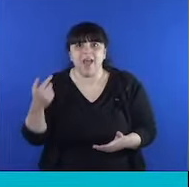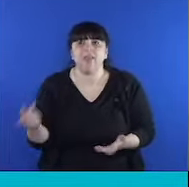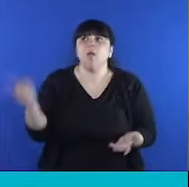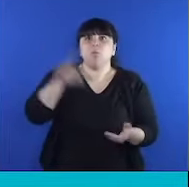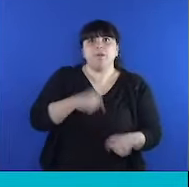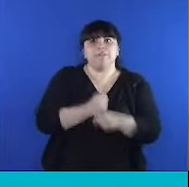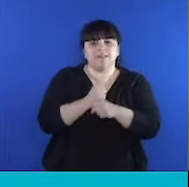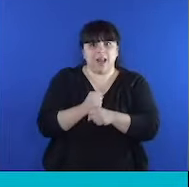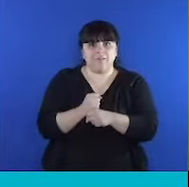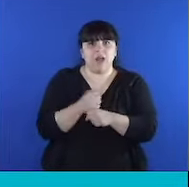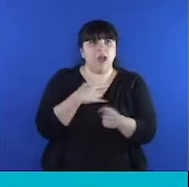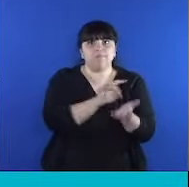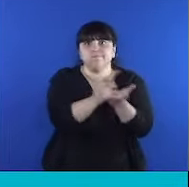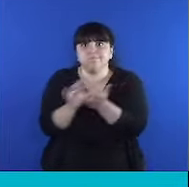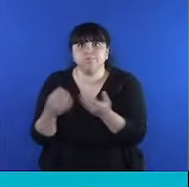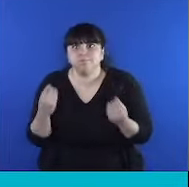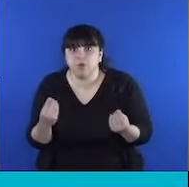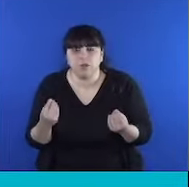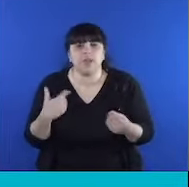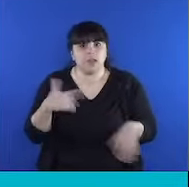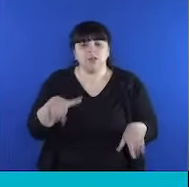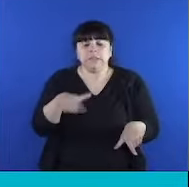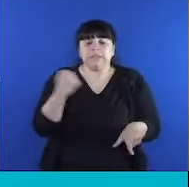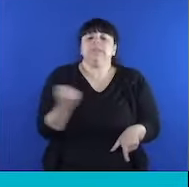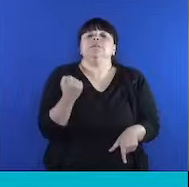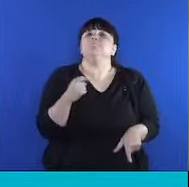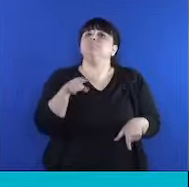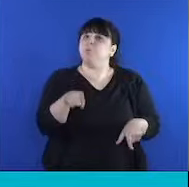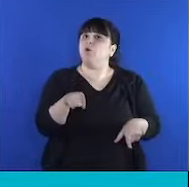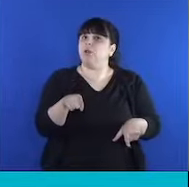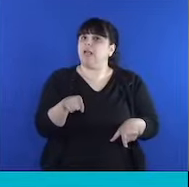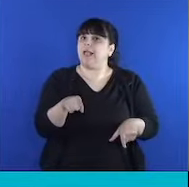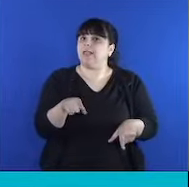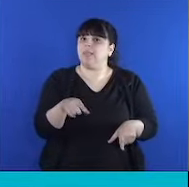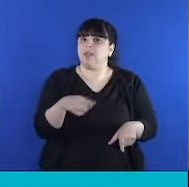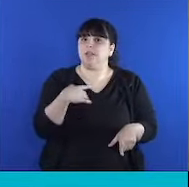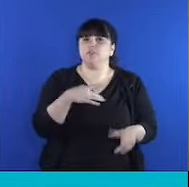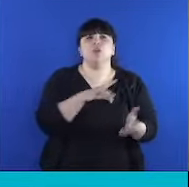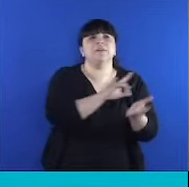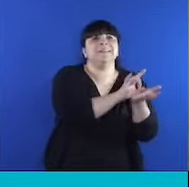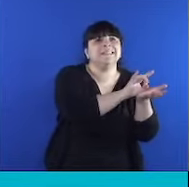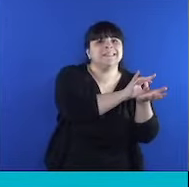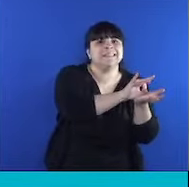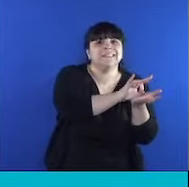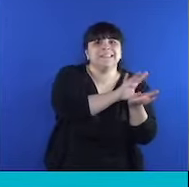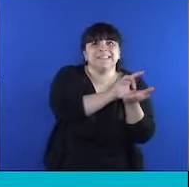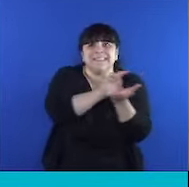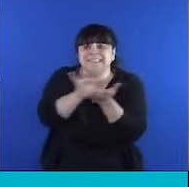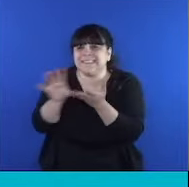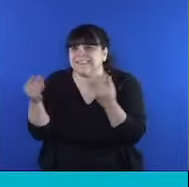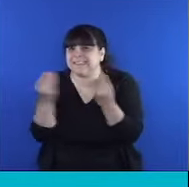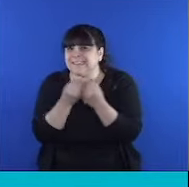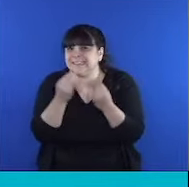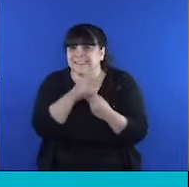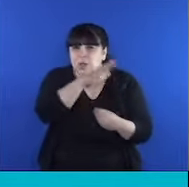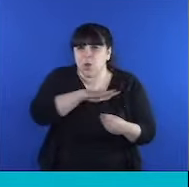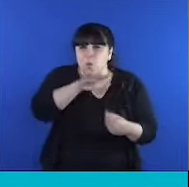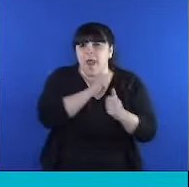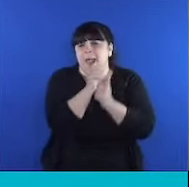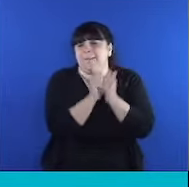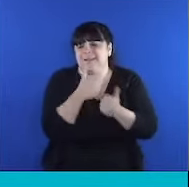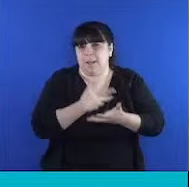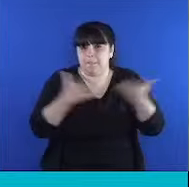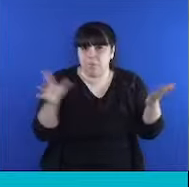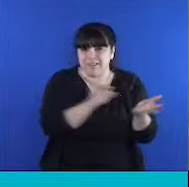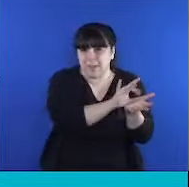nos parece importante porque es un caso emblema, realmente está habiendo despidos en muchísimos lugares, en muchísimas empresas